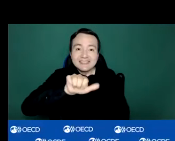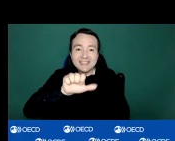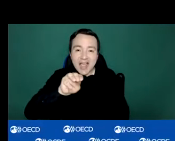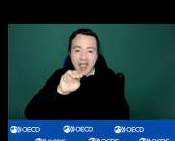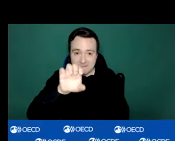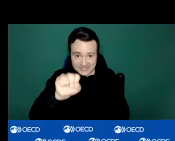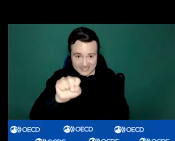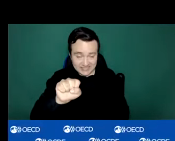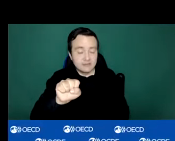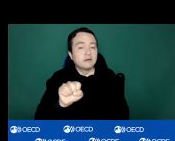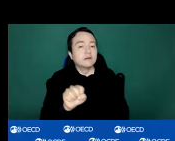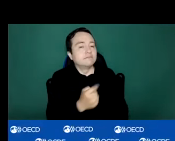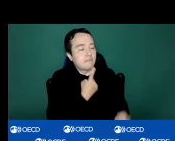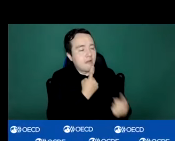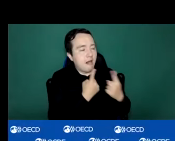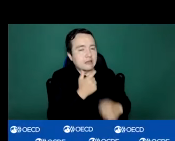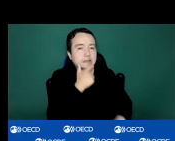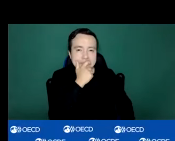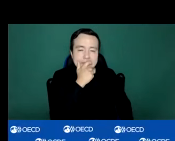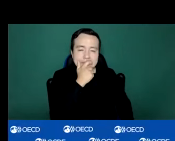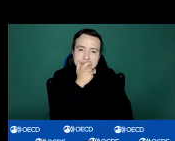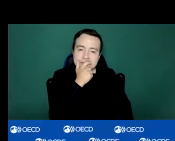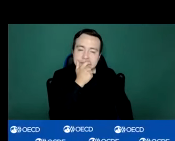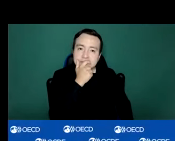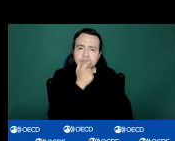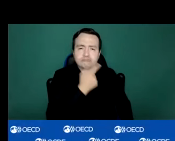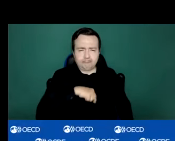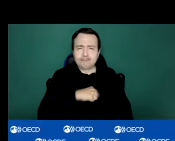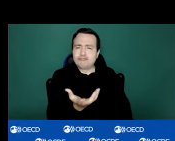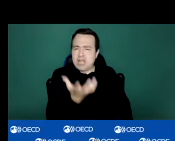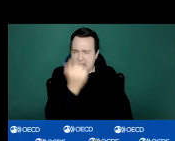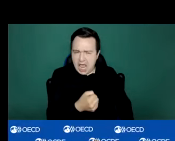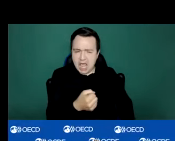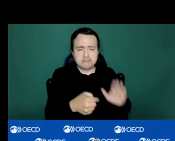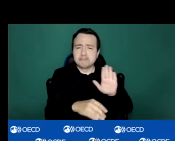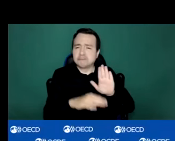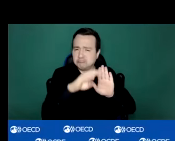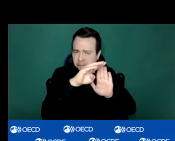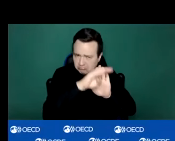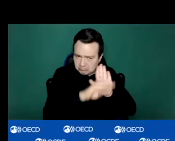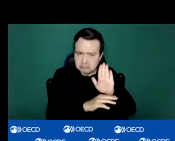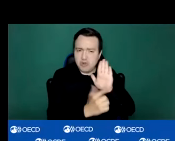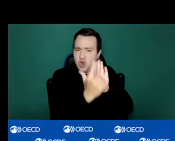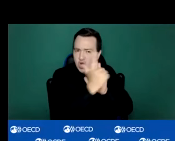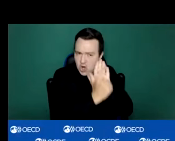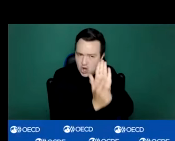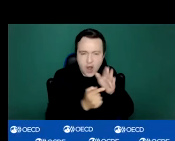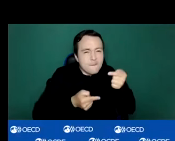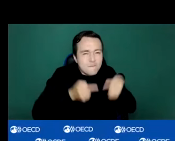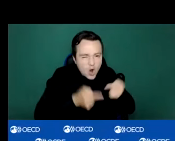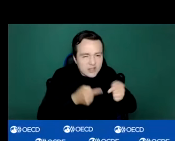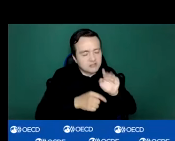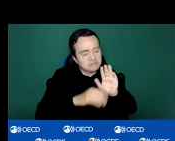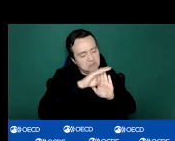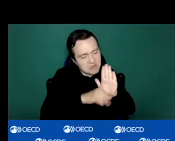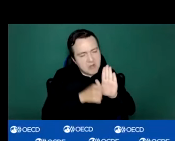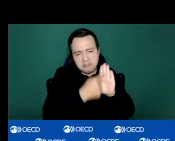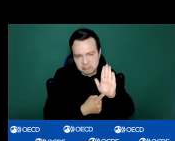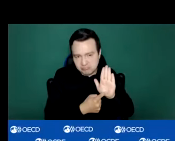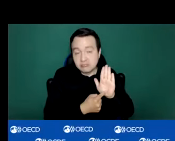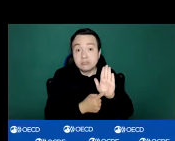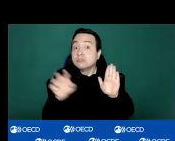que nosotros tenemos una ventana de políticas que está abierta para hablar de las mejoras en la atención médica.